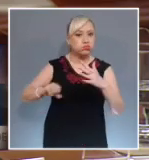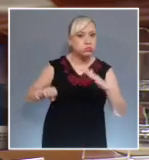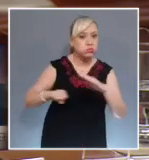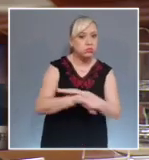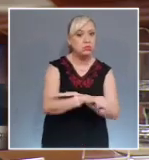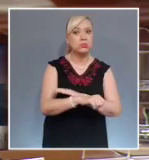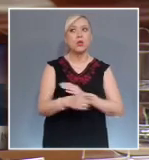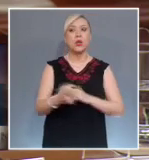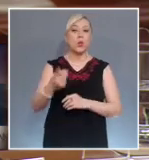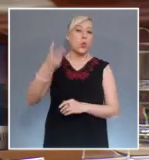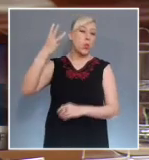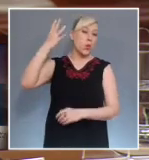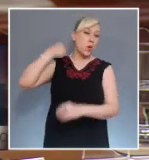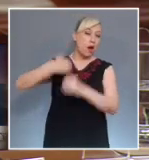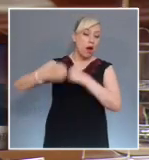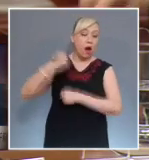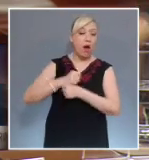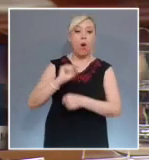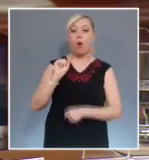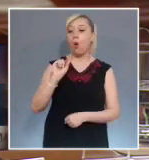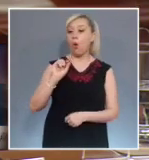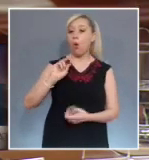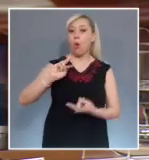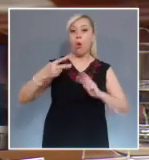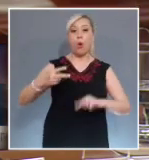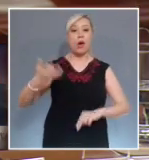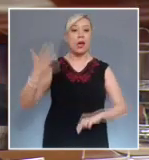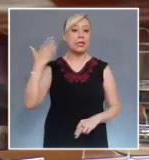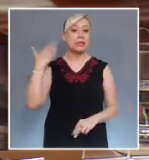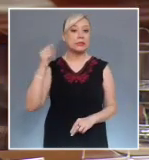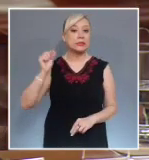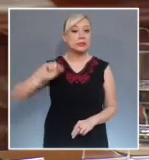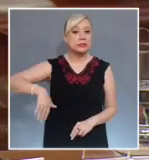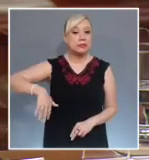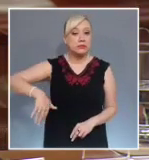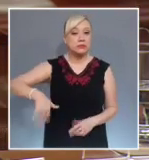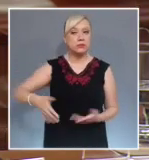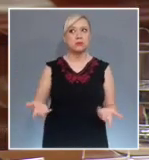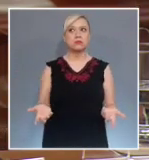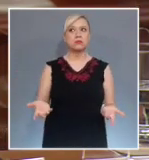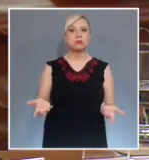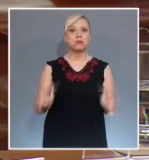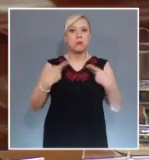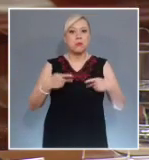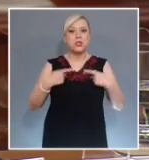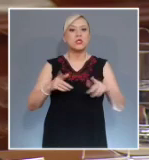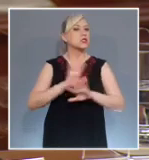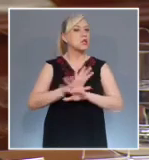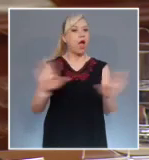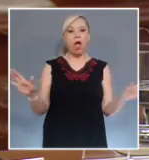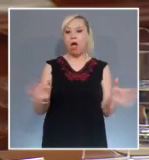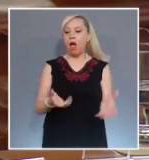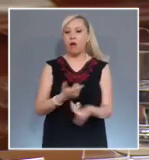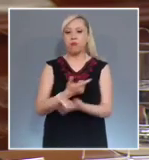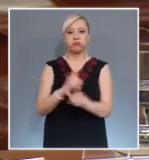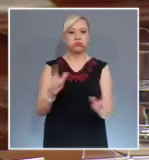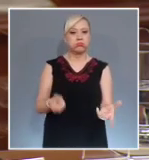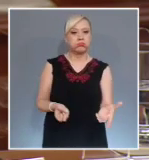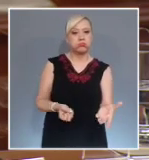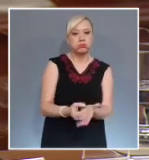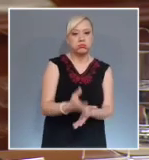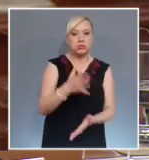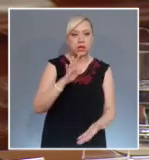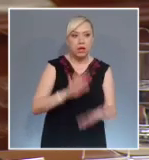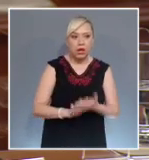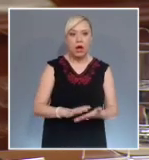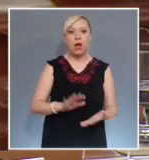años o fue reciente no distinguen de personas sancionadas que ya cumplieron con la sanción o en sanciones que